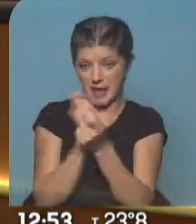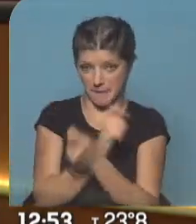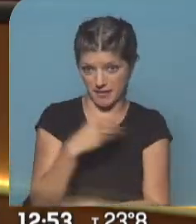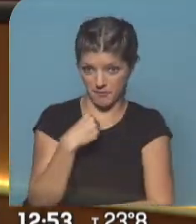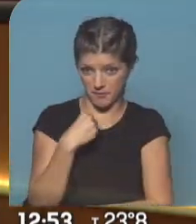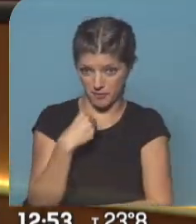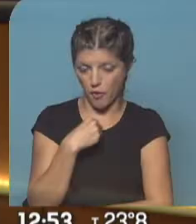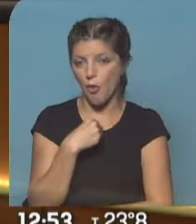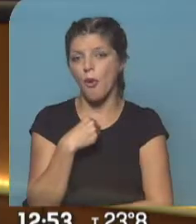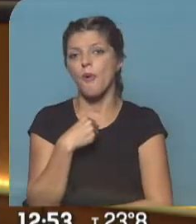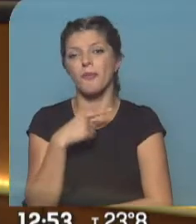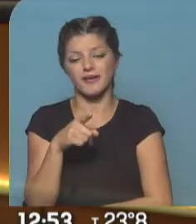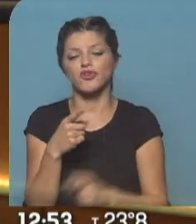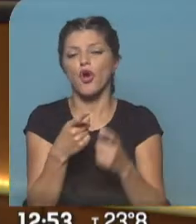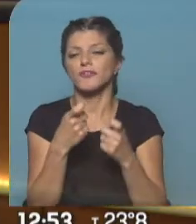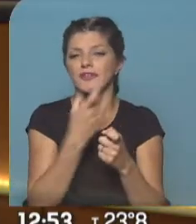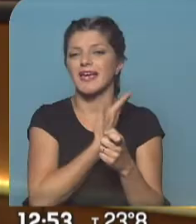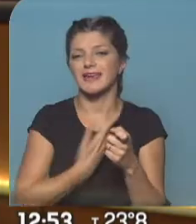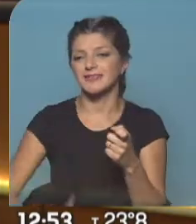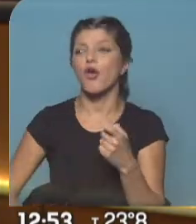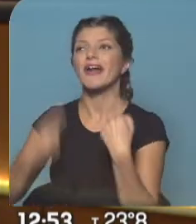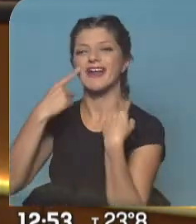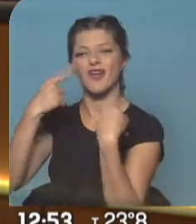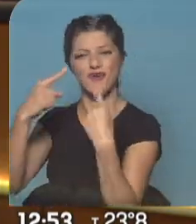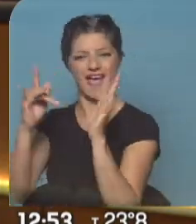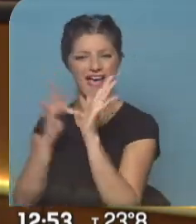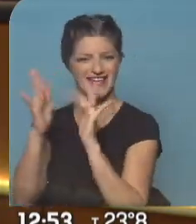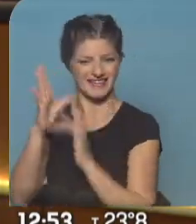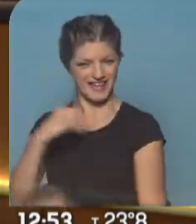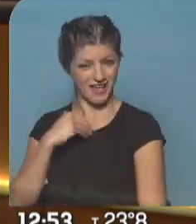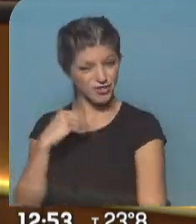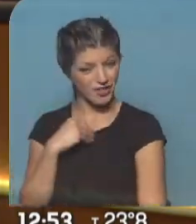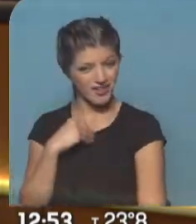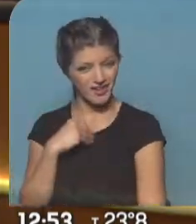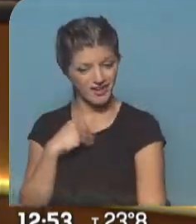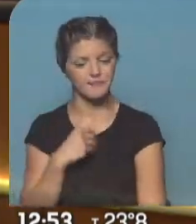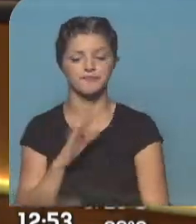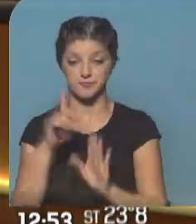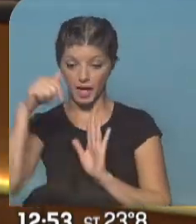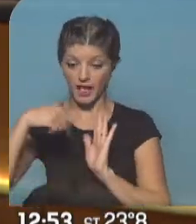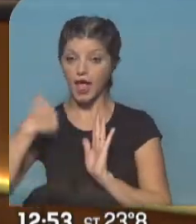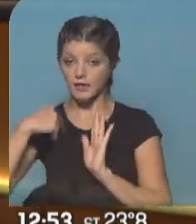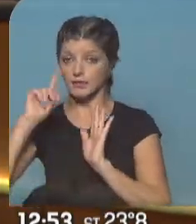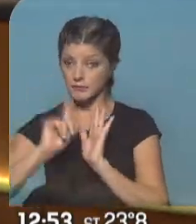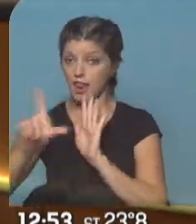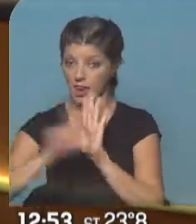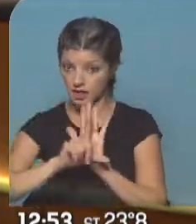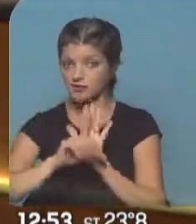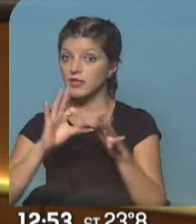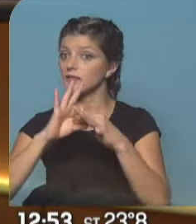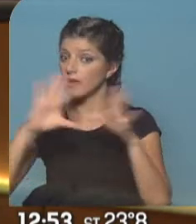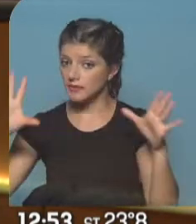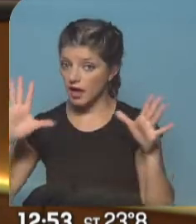en el Estado tener mayor reconocimiento. En Argentina también se está discutiendo una ley de libertad religiosa, que